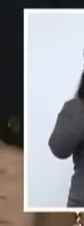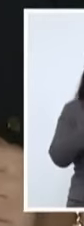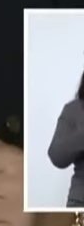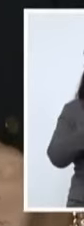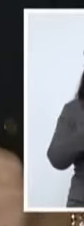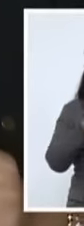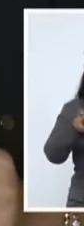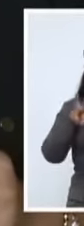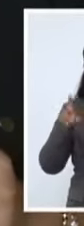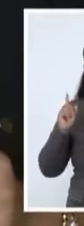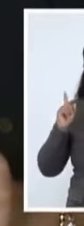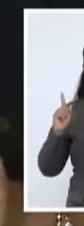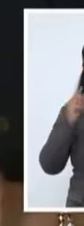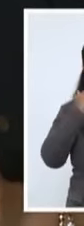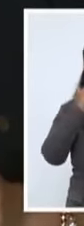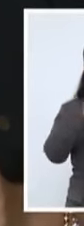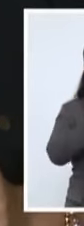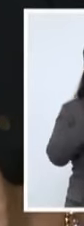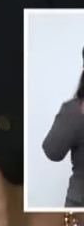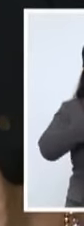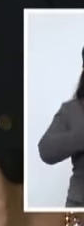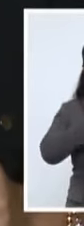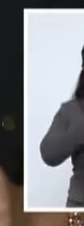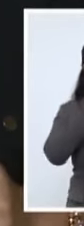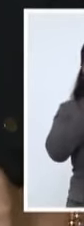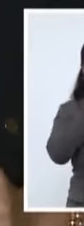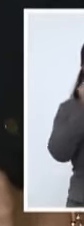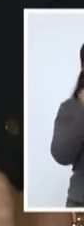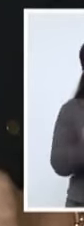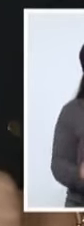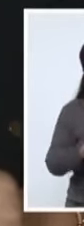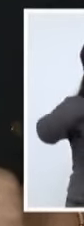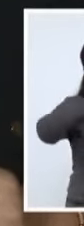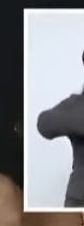tardes. Ha sido Lisandra Sesto y un equipo especial del Sistema Informativo de la Televisión Cubana.